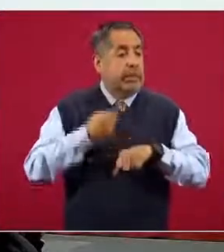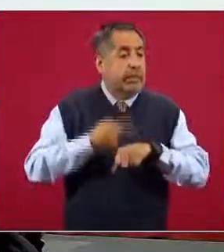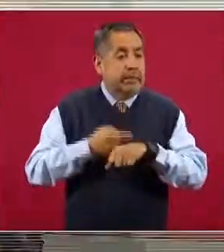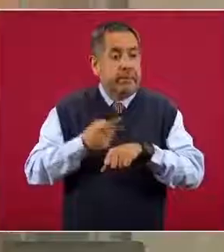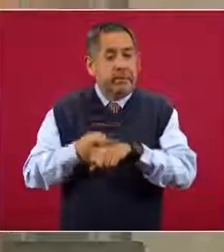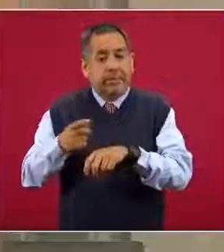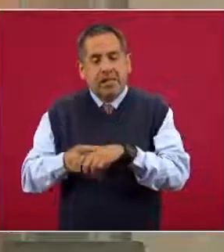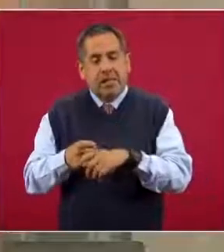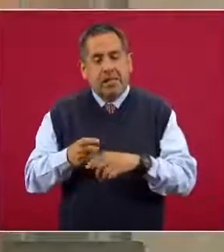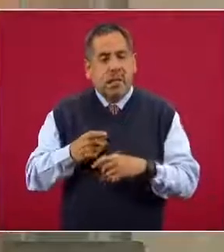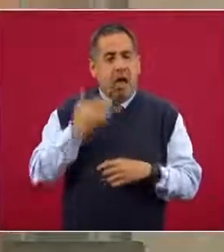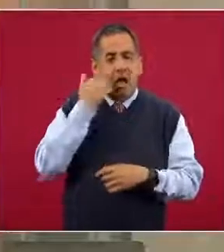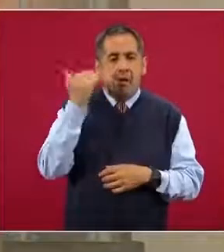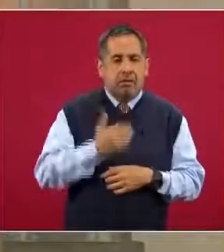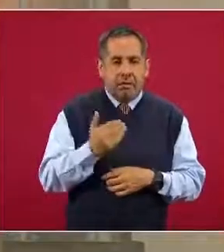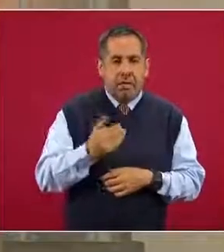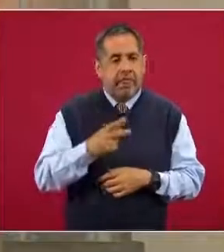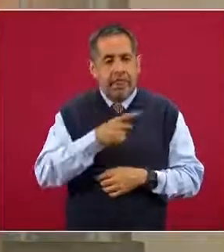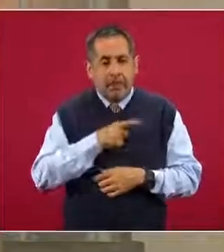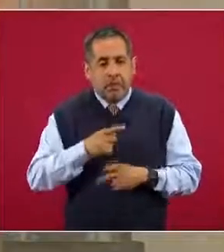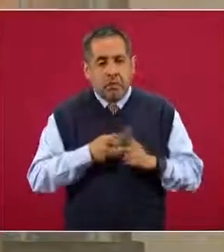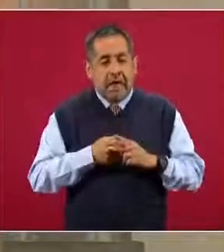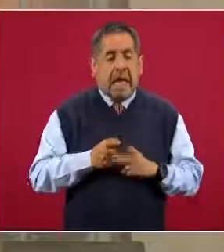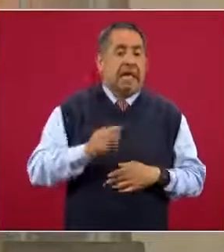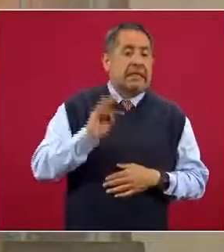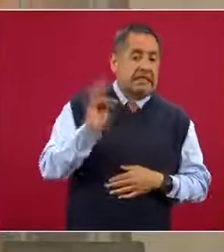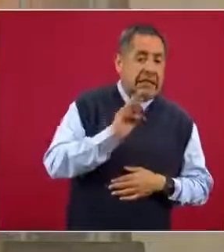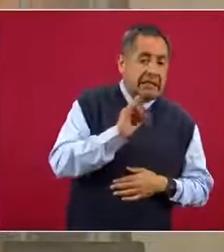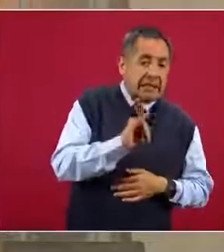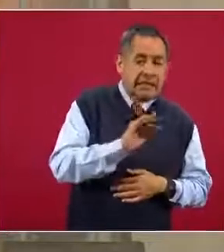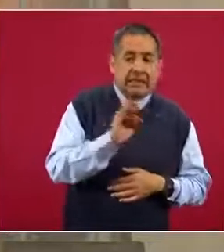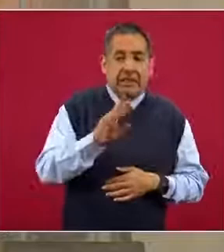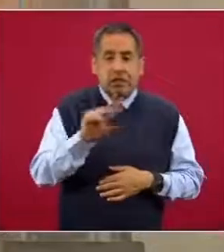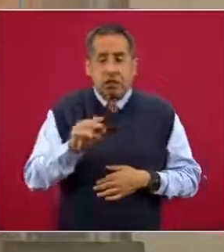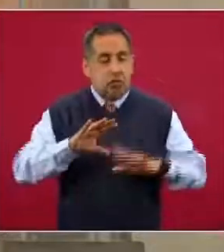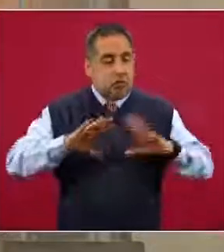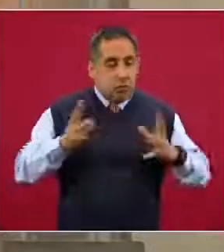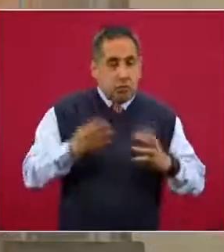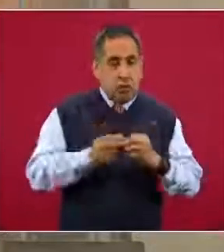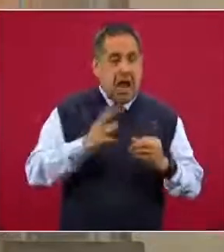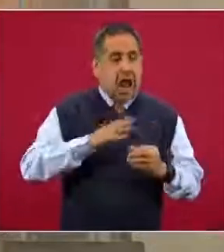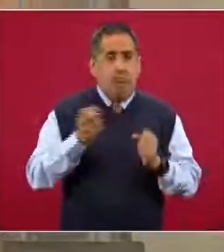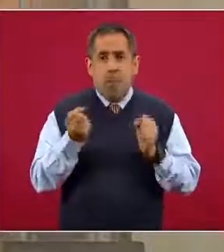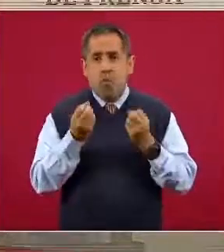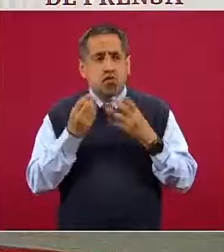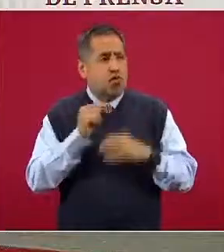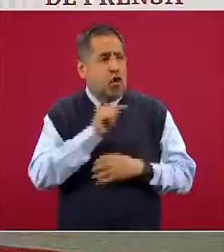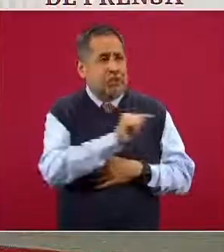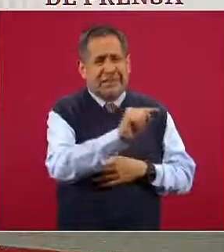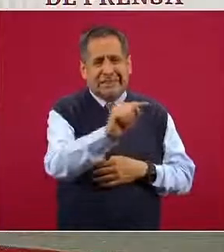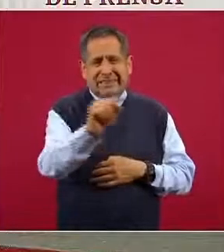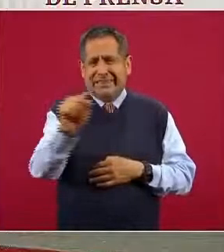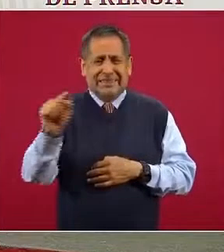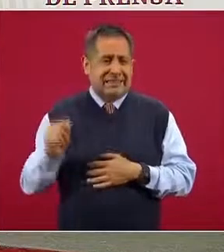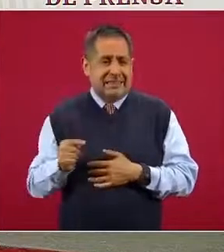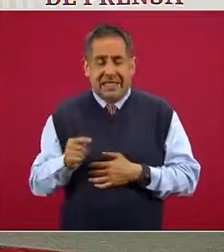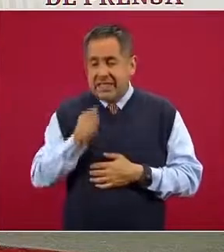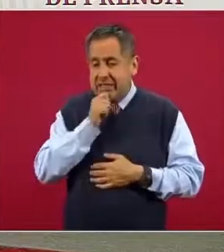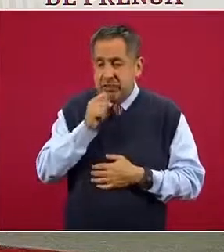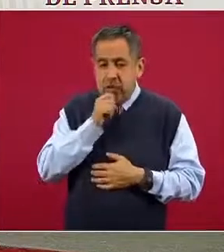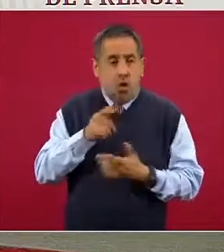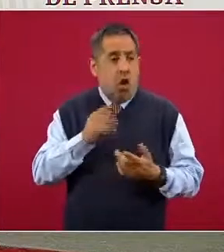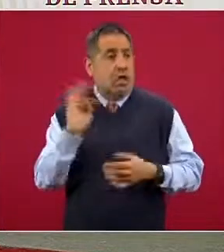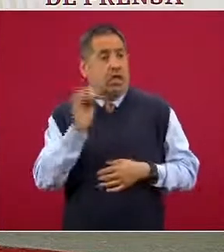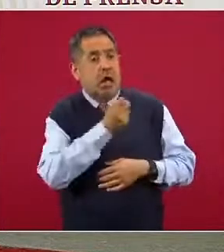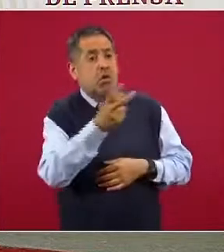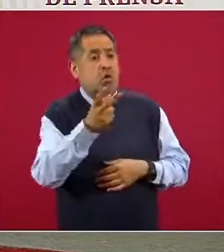confirmados. Y esto es importante porque siempre hemos comentado que tenemos muchos más casos que en su momento tuvieron